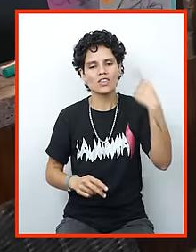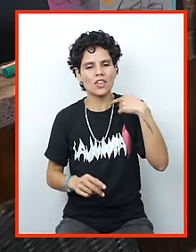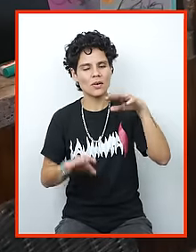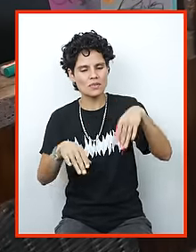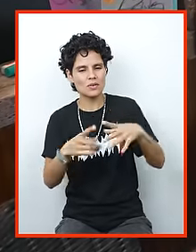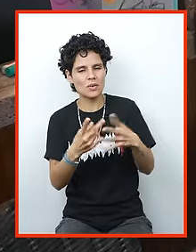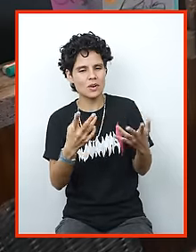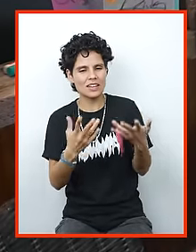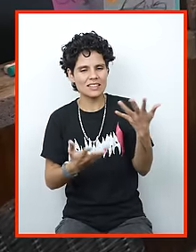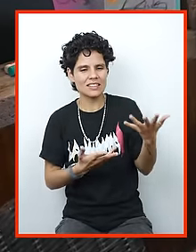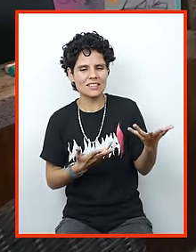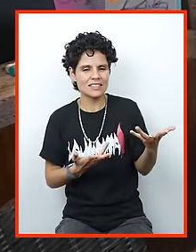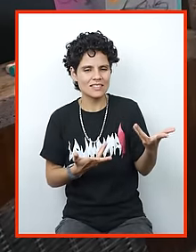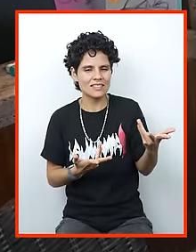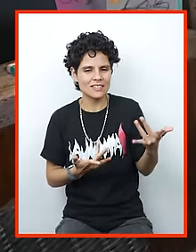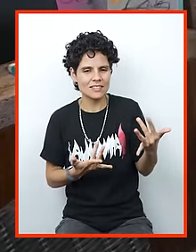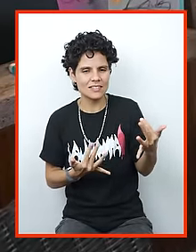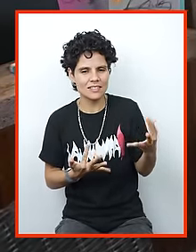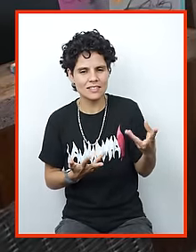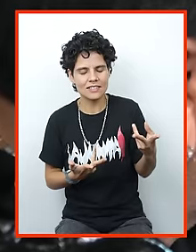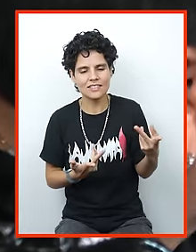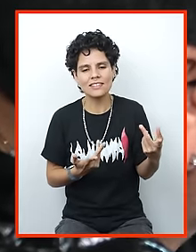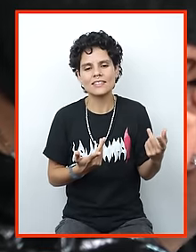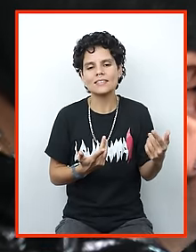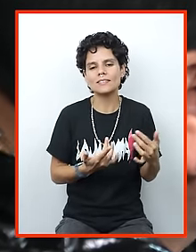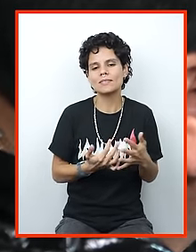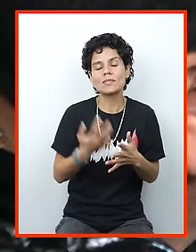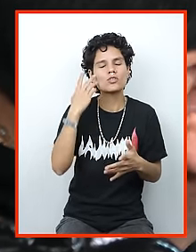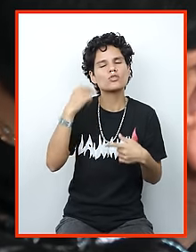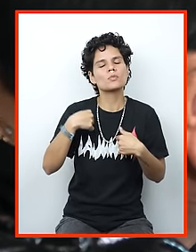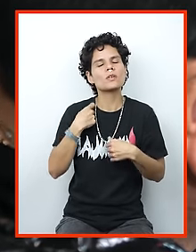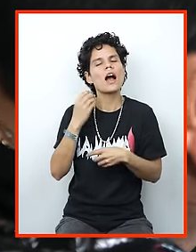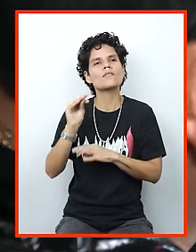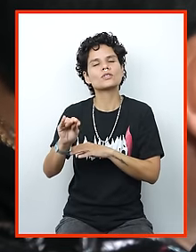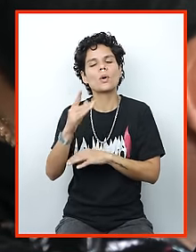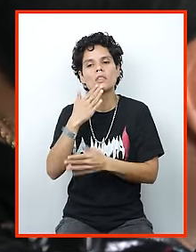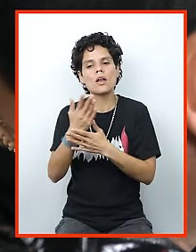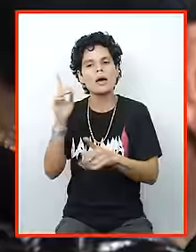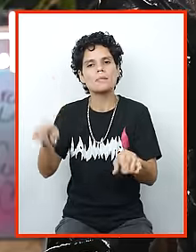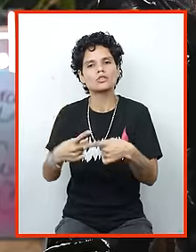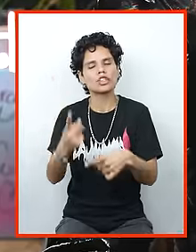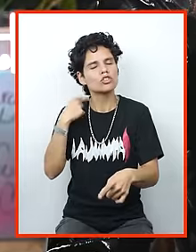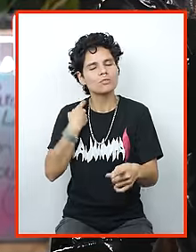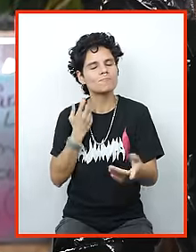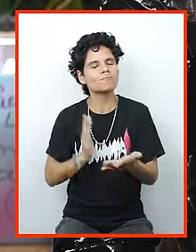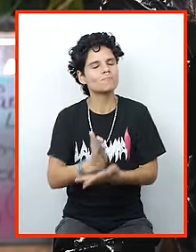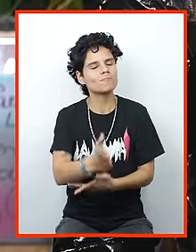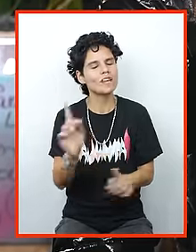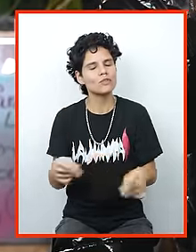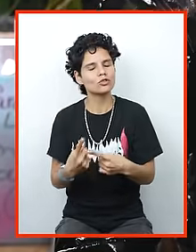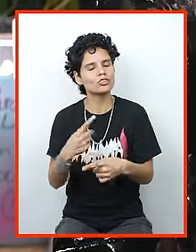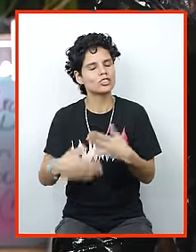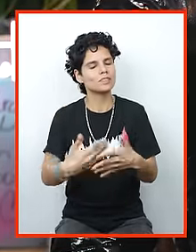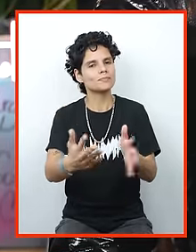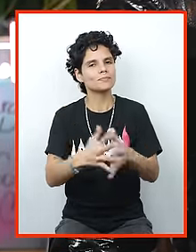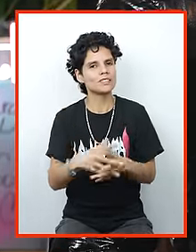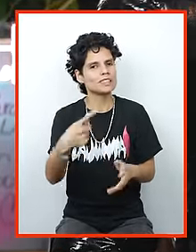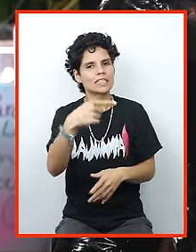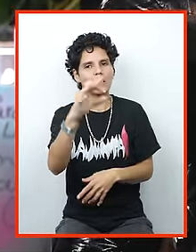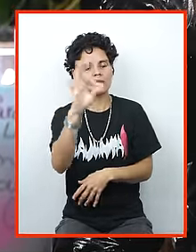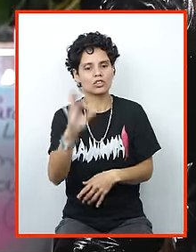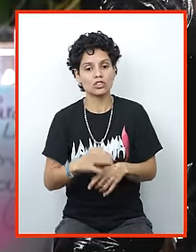es ¿qué? Chocante. Sí, oh. Cuando es... Oye, voy a estar como metido 100% en la música. Sí, pues para los papás, entonces... Como, se